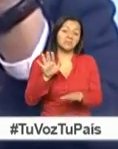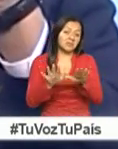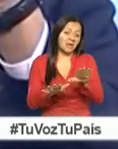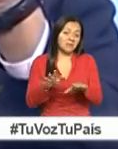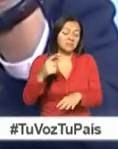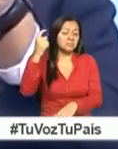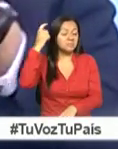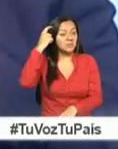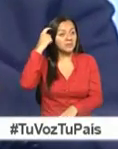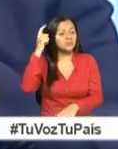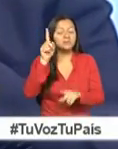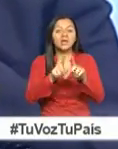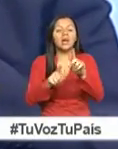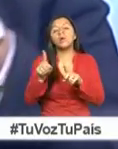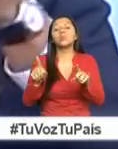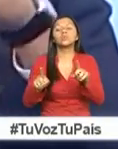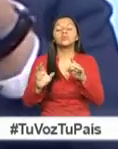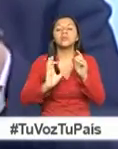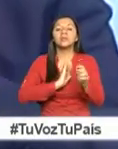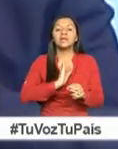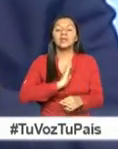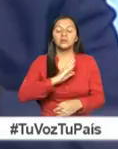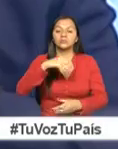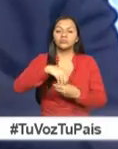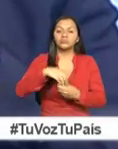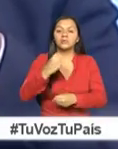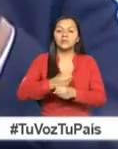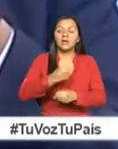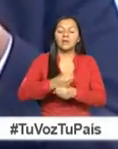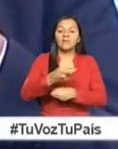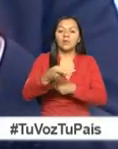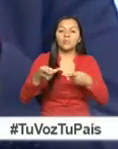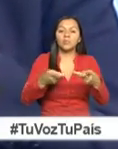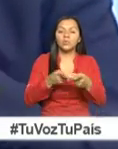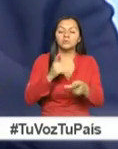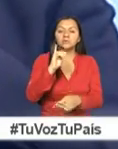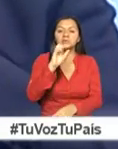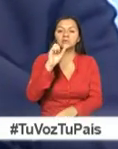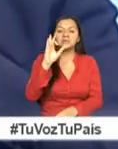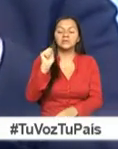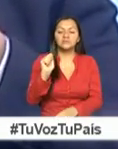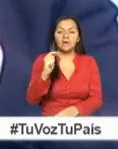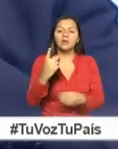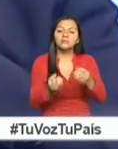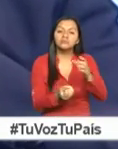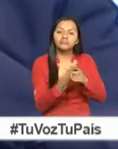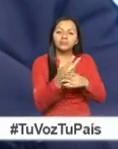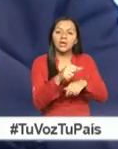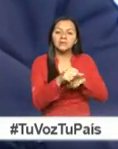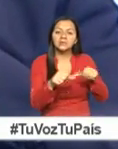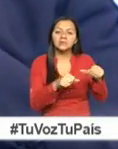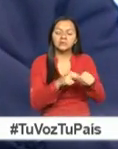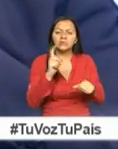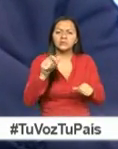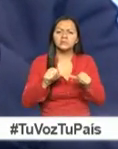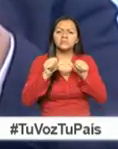es por culpa de cierta tecnocracia del IFA, que para mantener su puesto de trabajo, le ha hecho eso creer a los pasivos y activos, que el IFA es